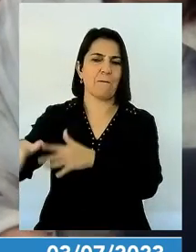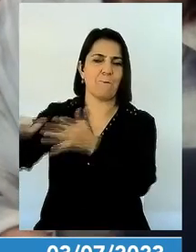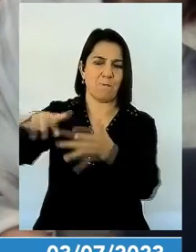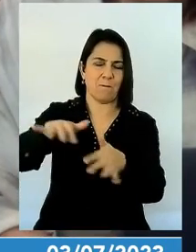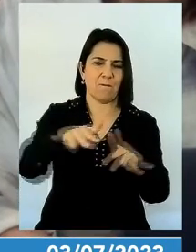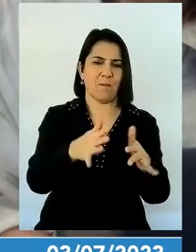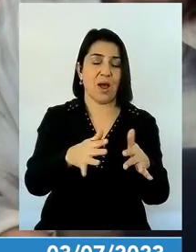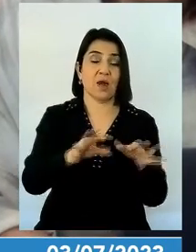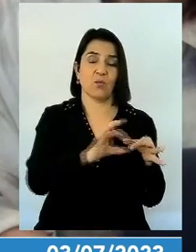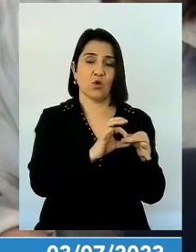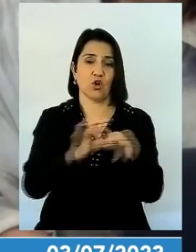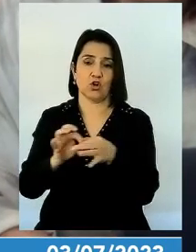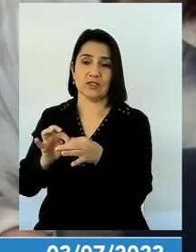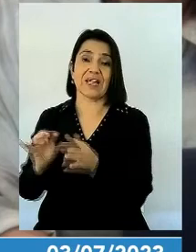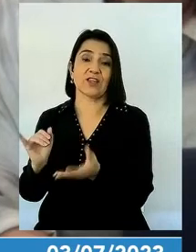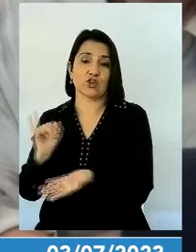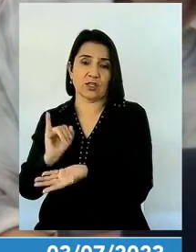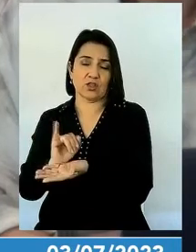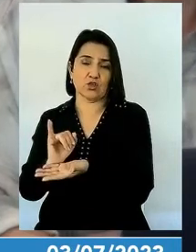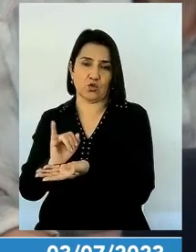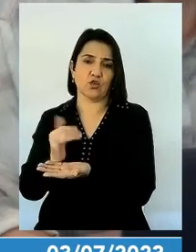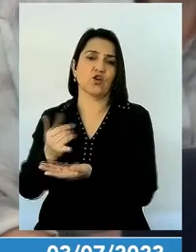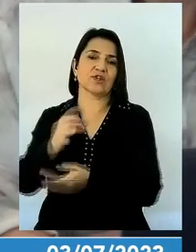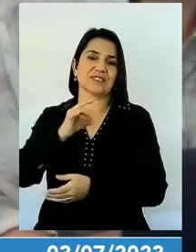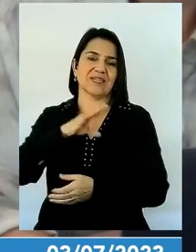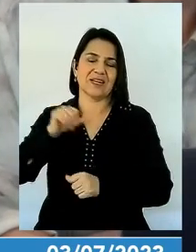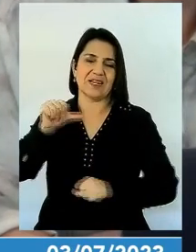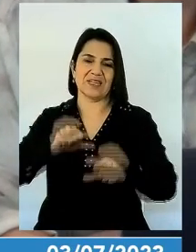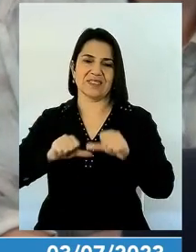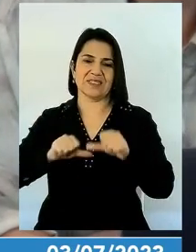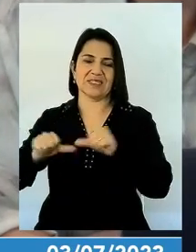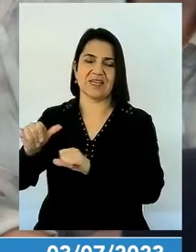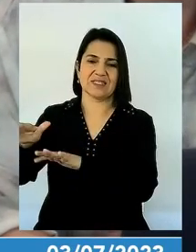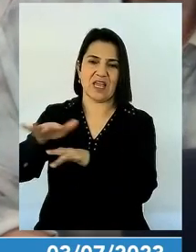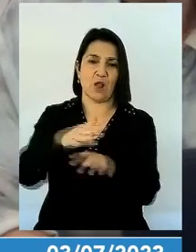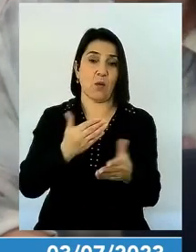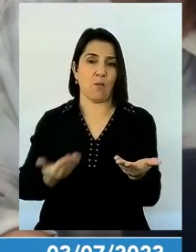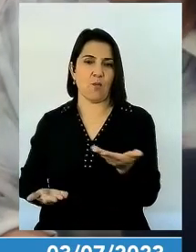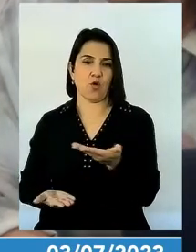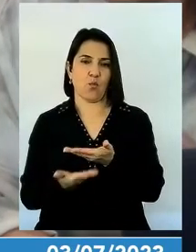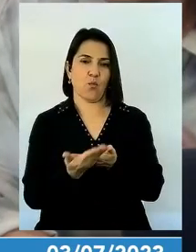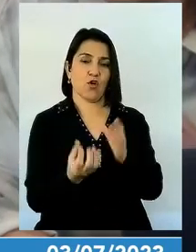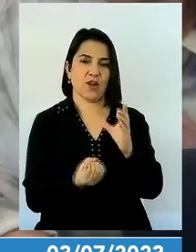Mar propone que tiene que haber una orientación nueva con un enfoque ecosistémico.